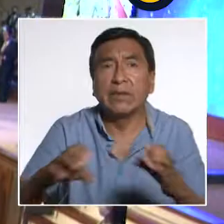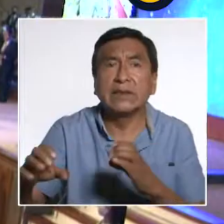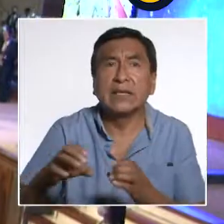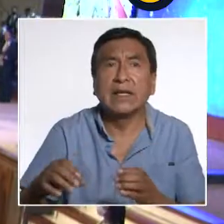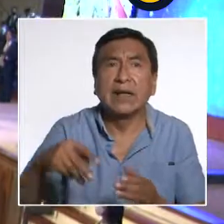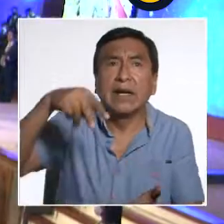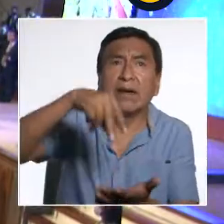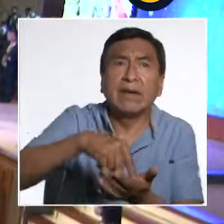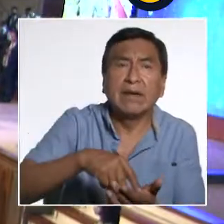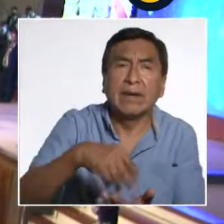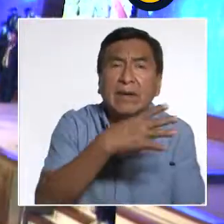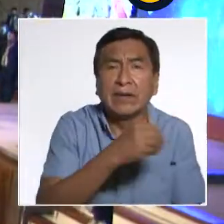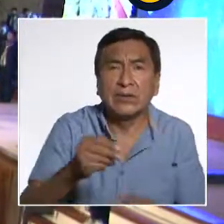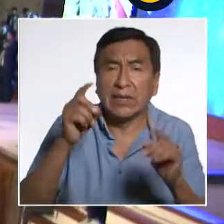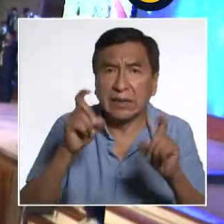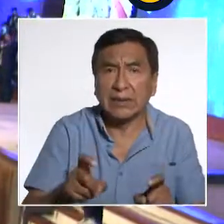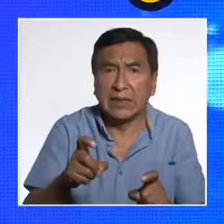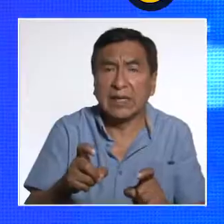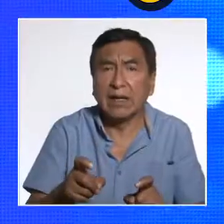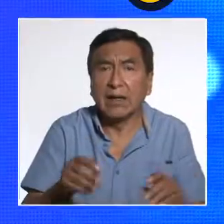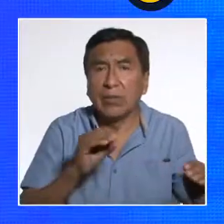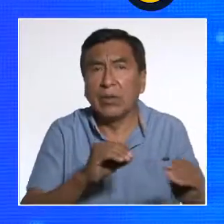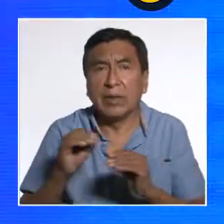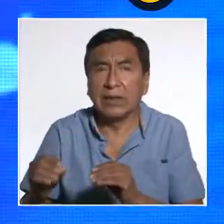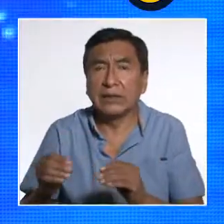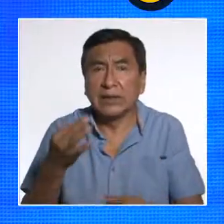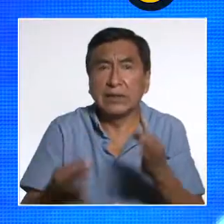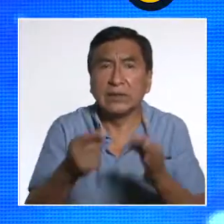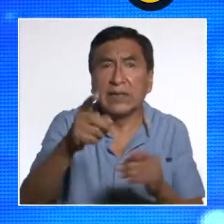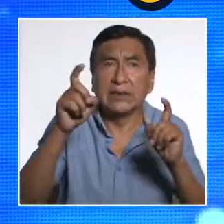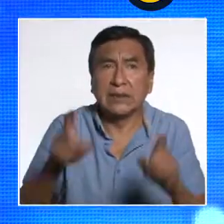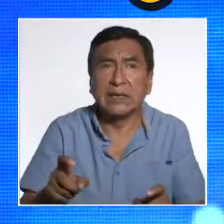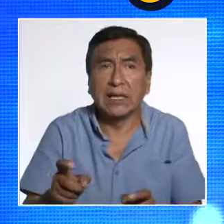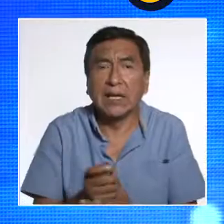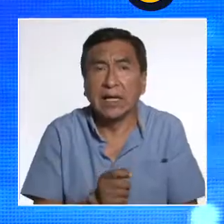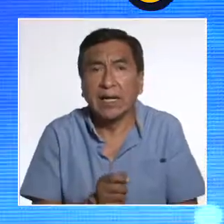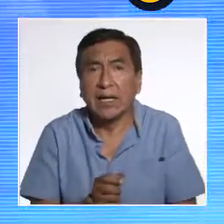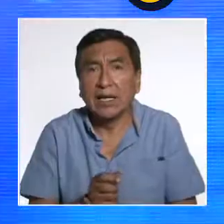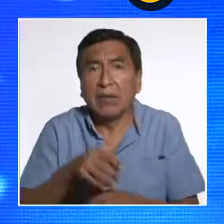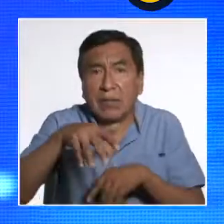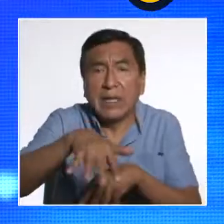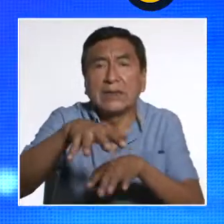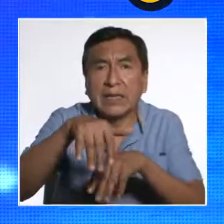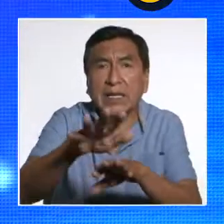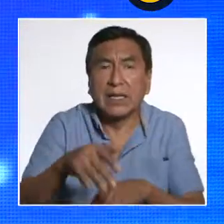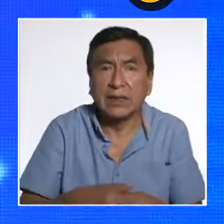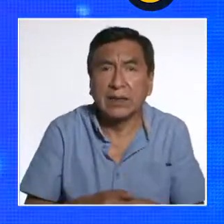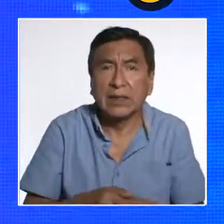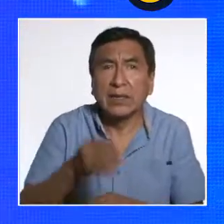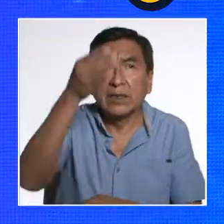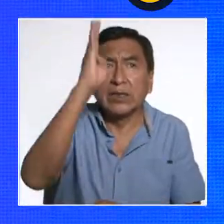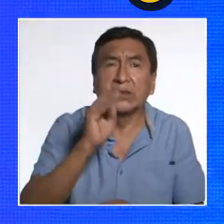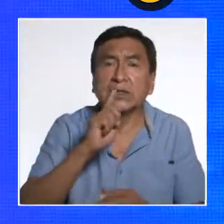Si usted necesita moverse, si usted necesita dar un paso, si usted necesita marchar, Dios